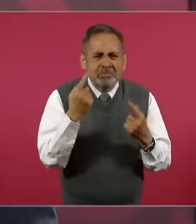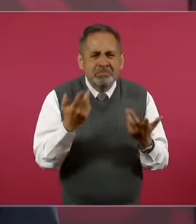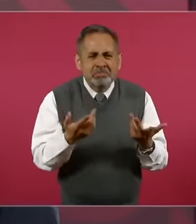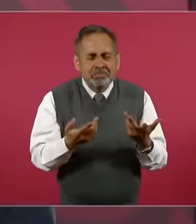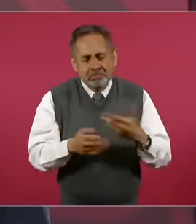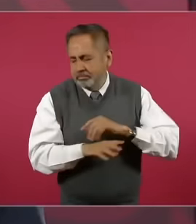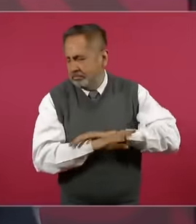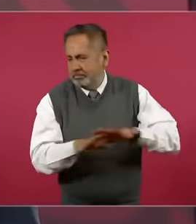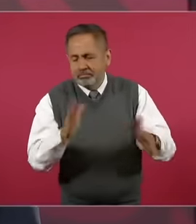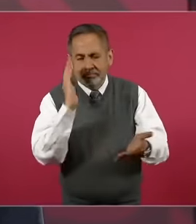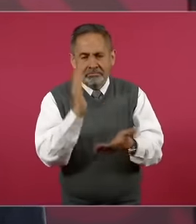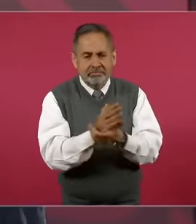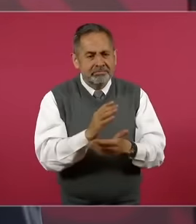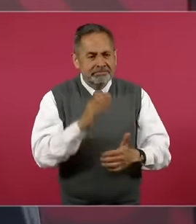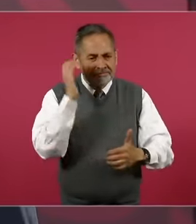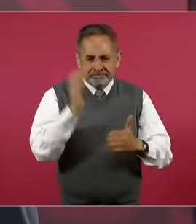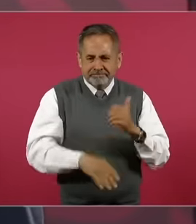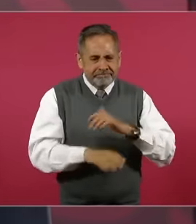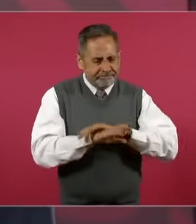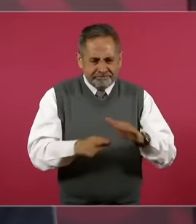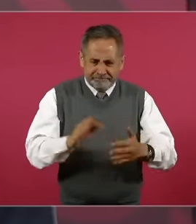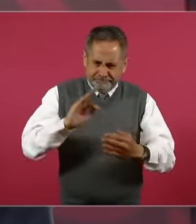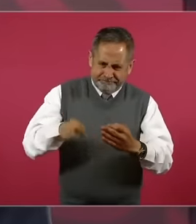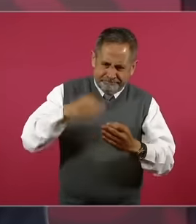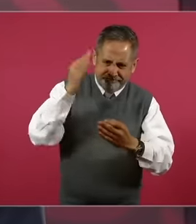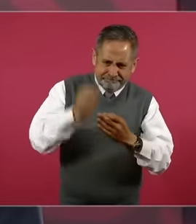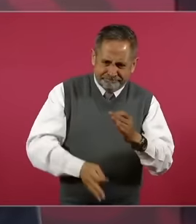Entonces ya eso ya se acaba.